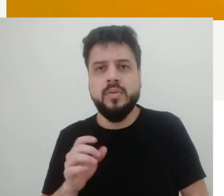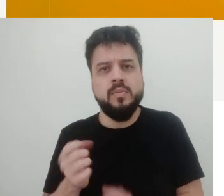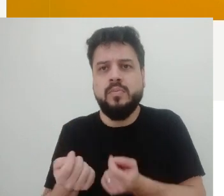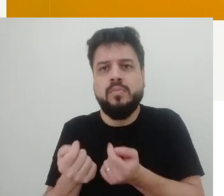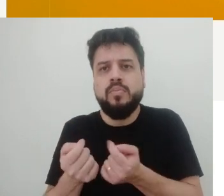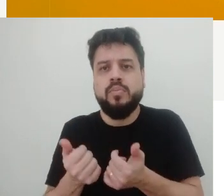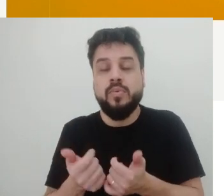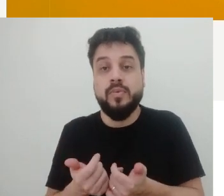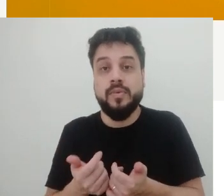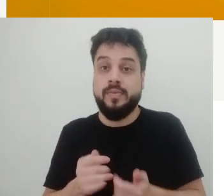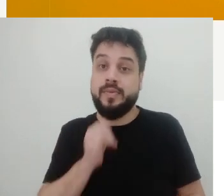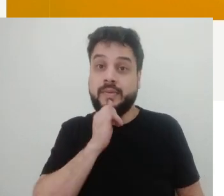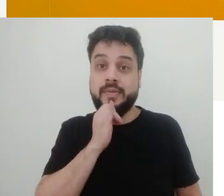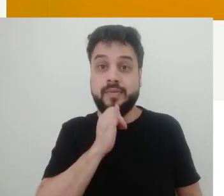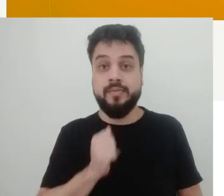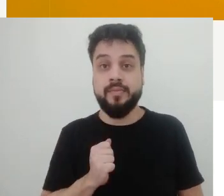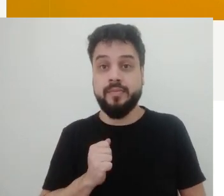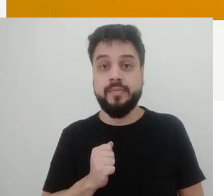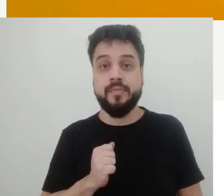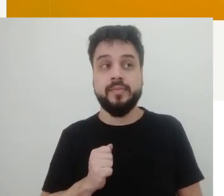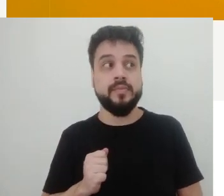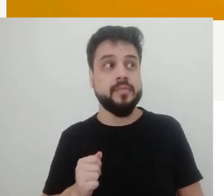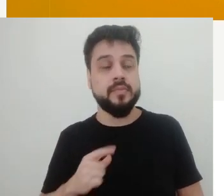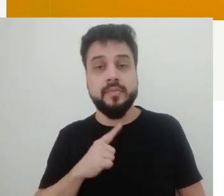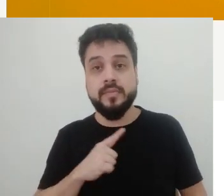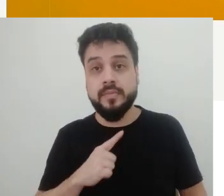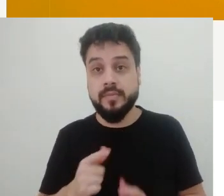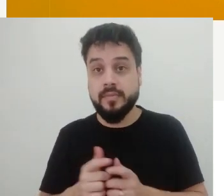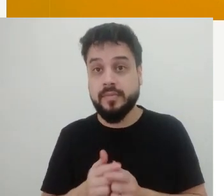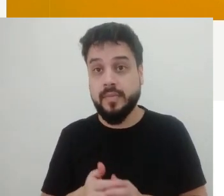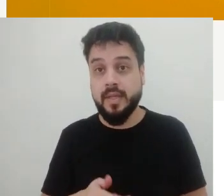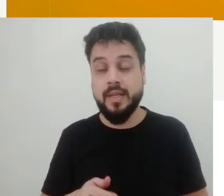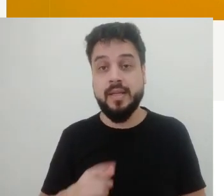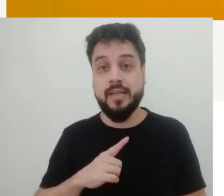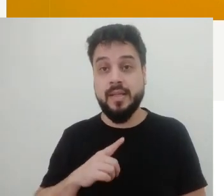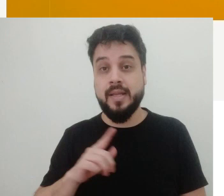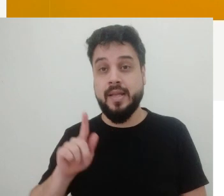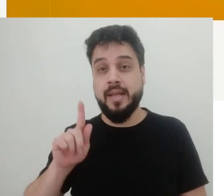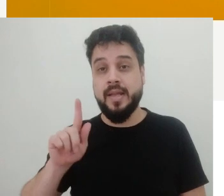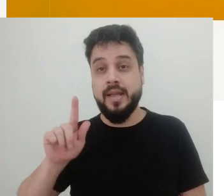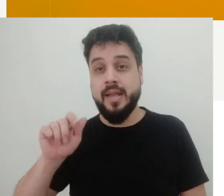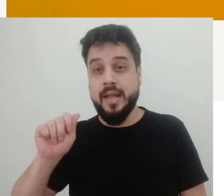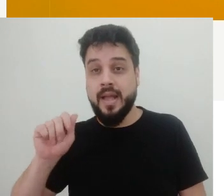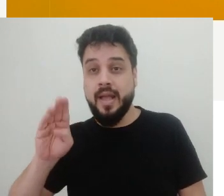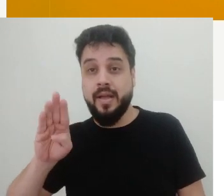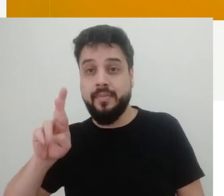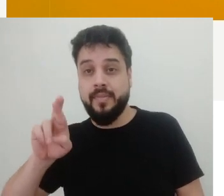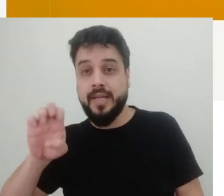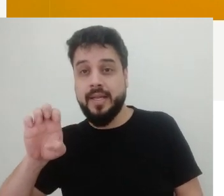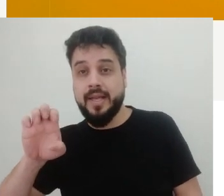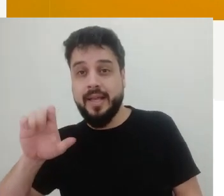pensamiento latinoamericano. Pero no solamente Gabriela Mistral, sino ninguna otra.